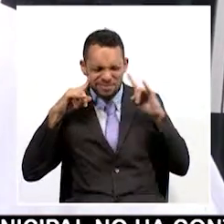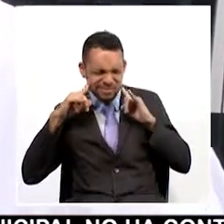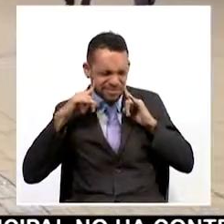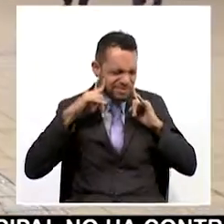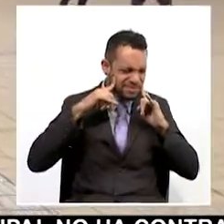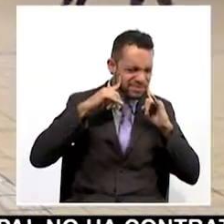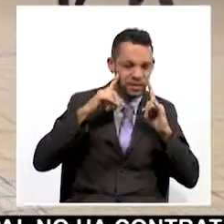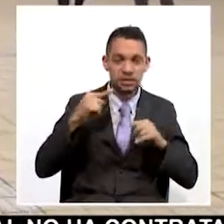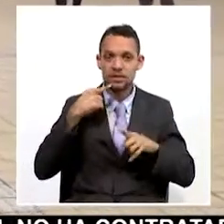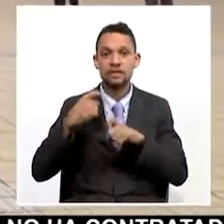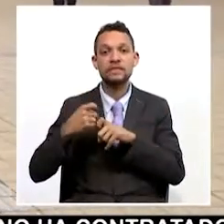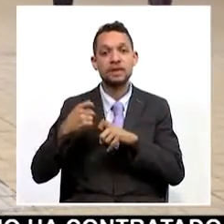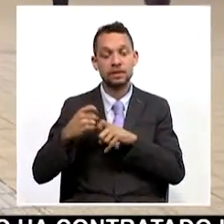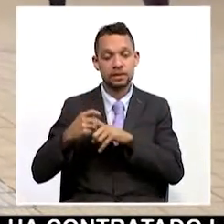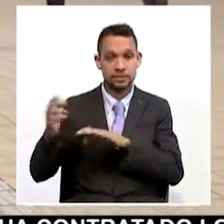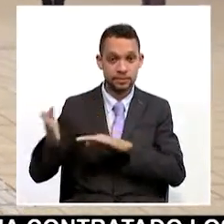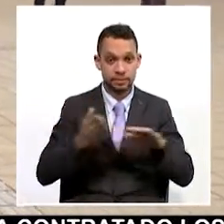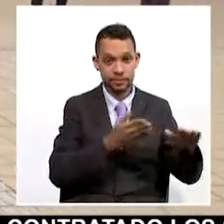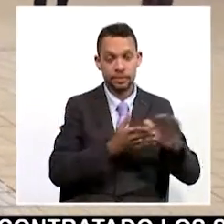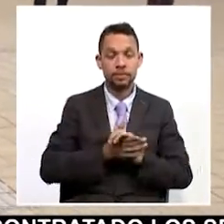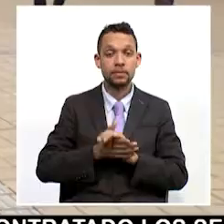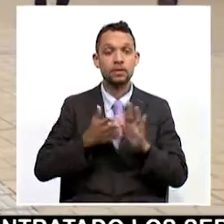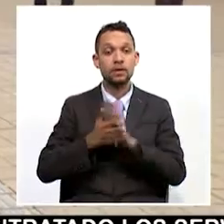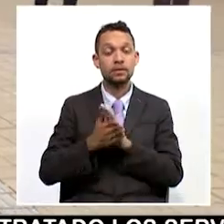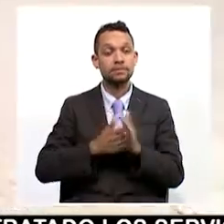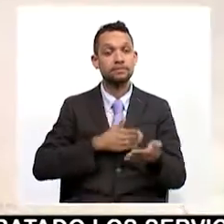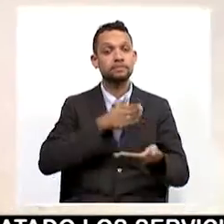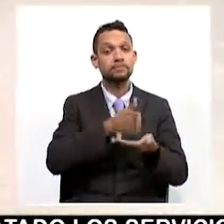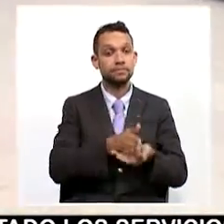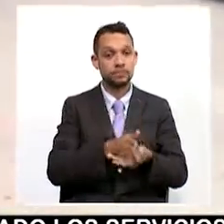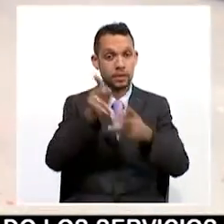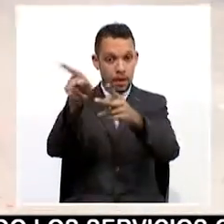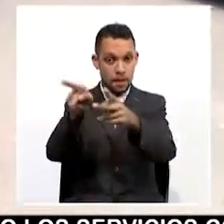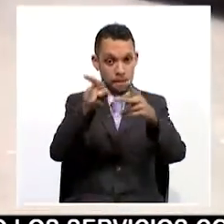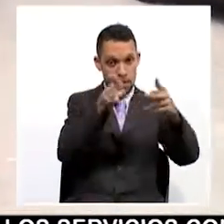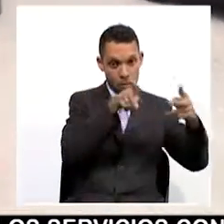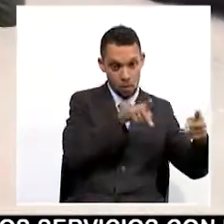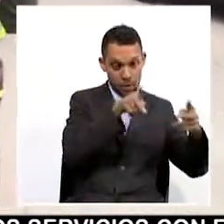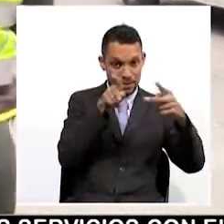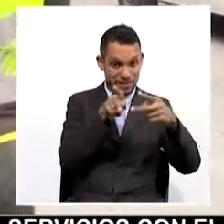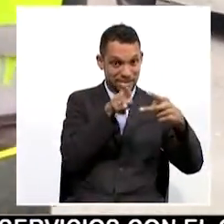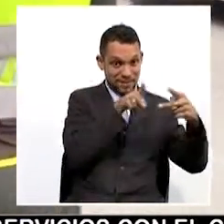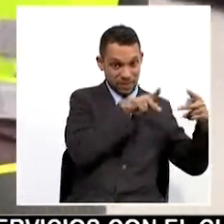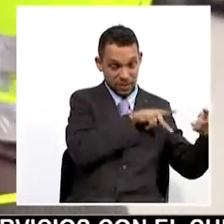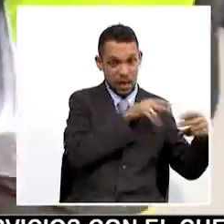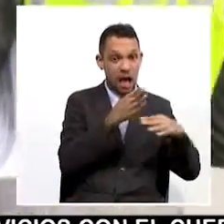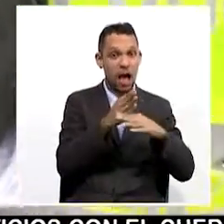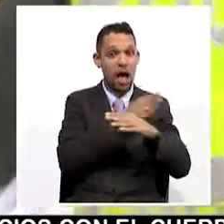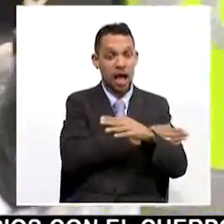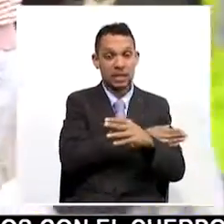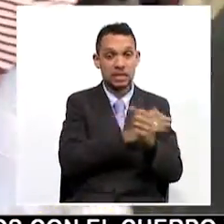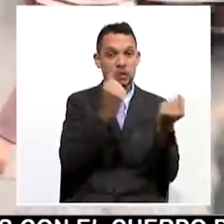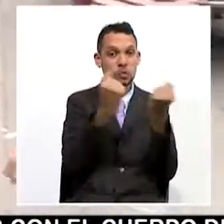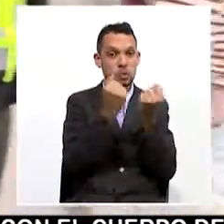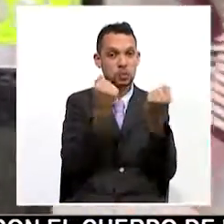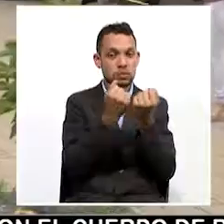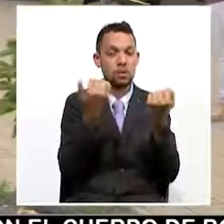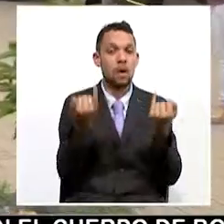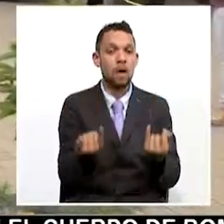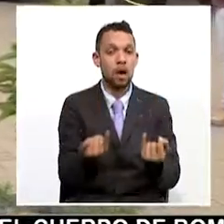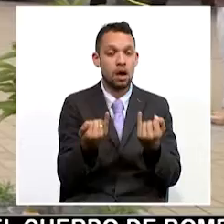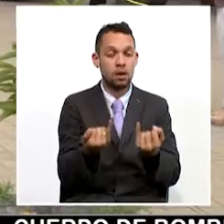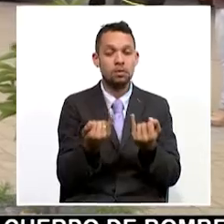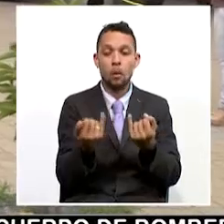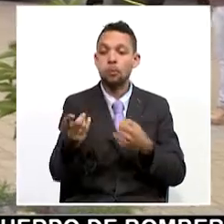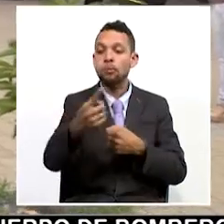producen los megáfonos. Hicimos el recorrido por todos los puentes de la novena, antes intransitable. En este momento nos encontramos en